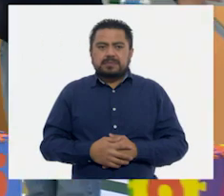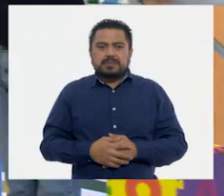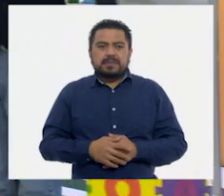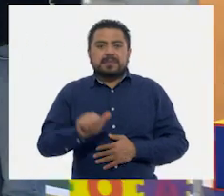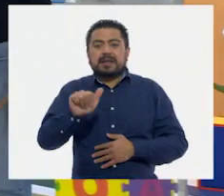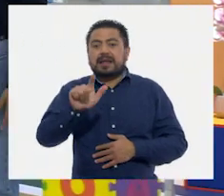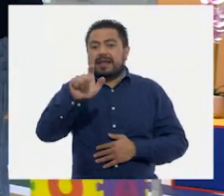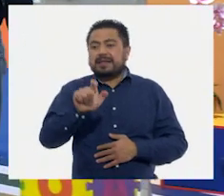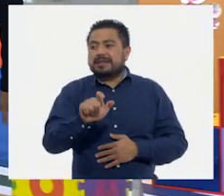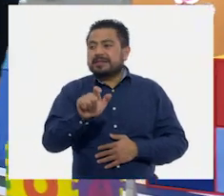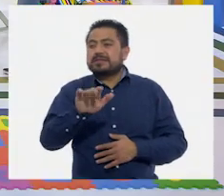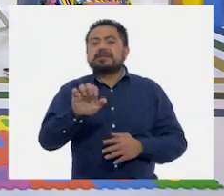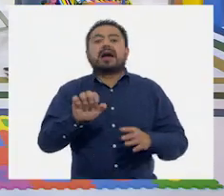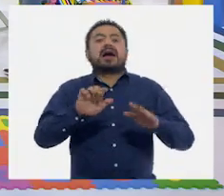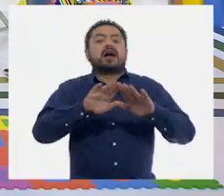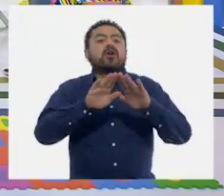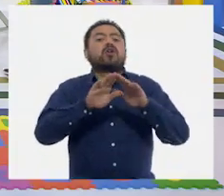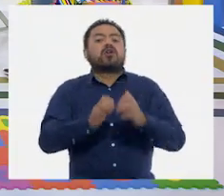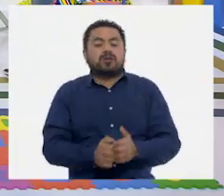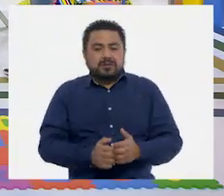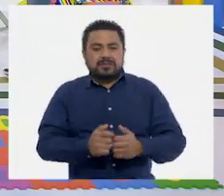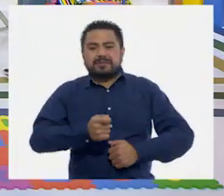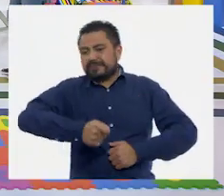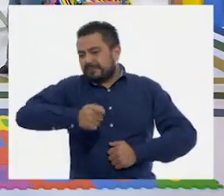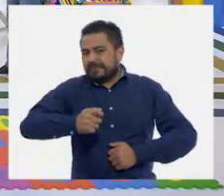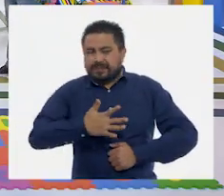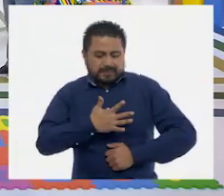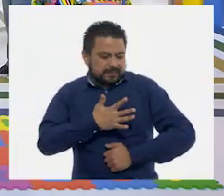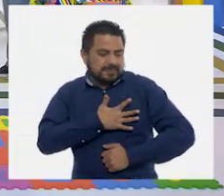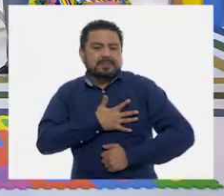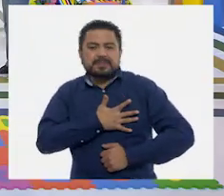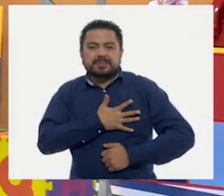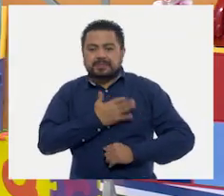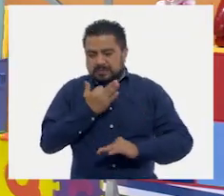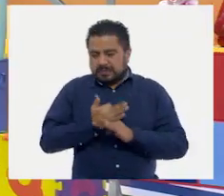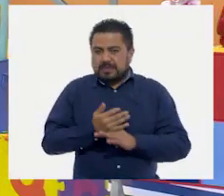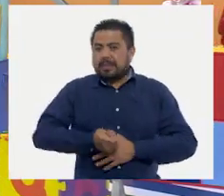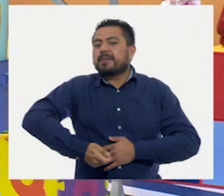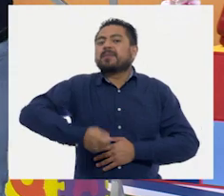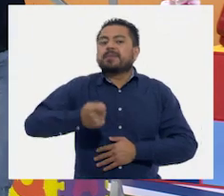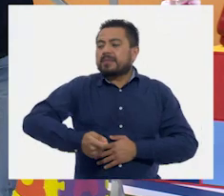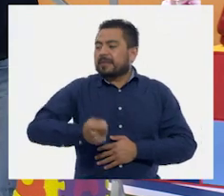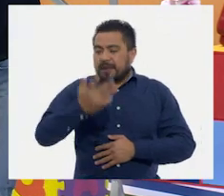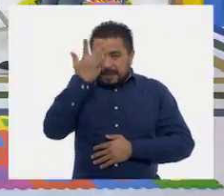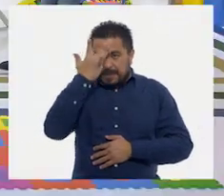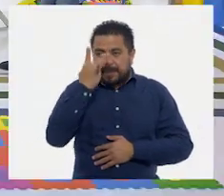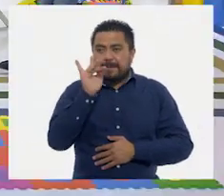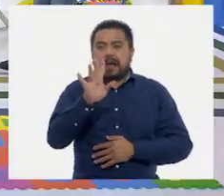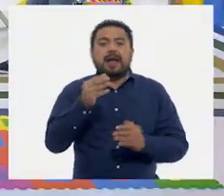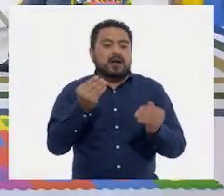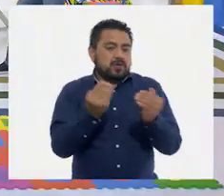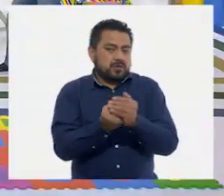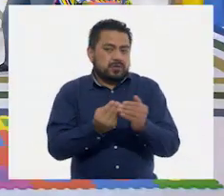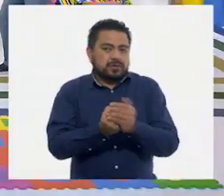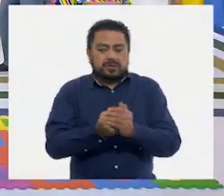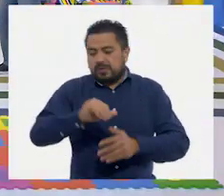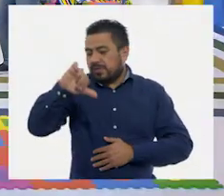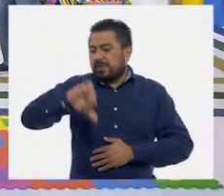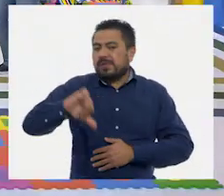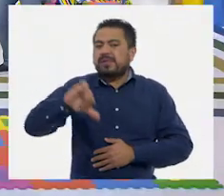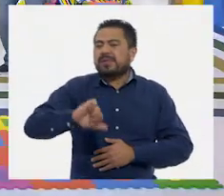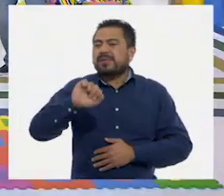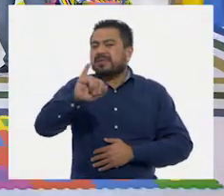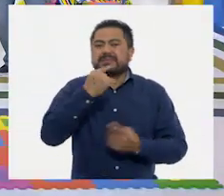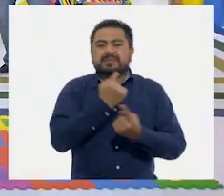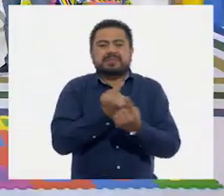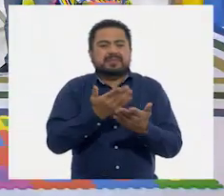Alexa, ¿cómo estás? Muy Te bien, saludo profe. Con el corazón. Gracias. Y nuestro saludo de magia en la clase. Y a las niñas, y